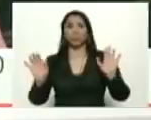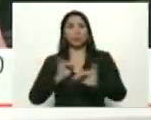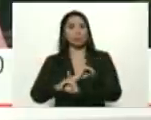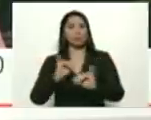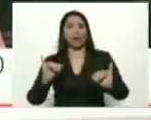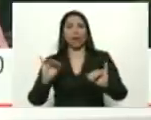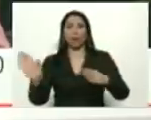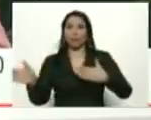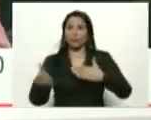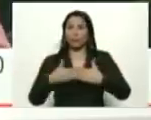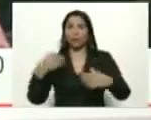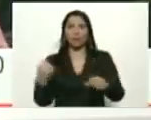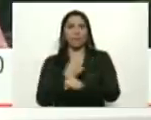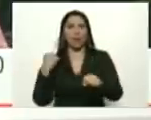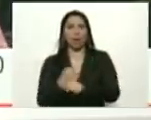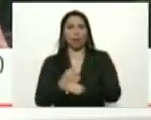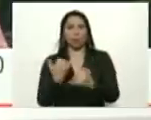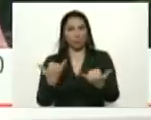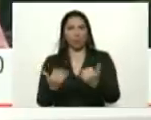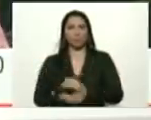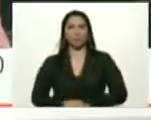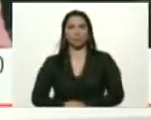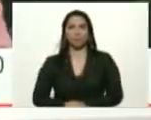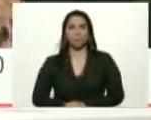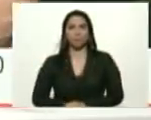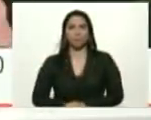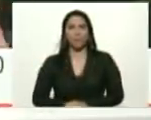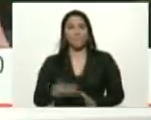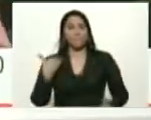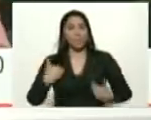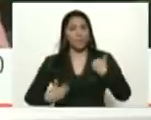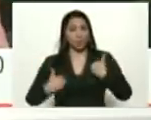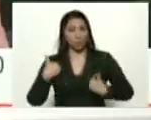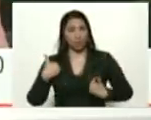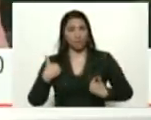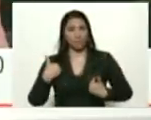esta jornada de trabajo de hoy, miércoles